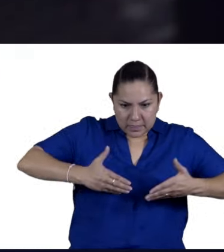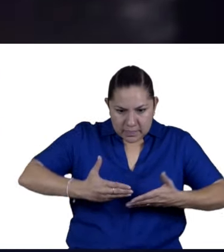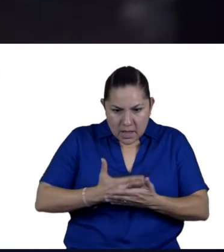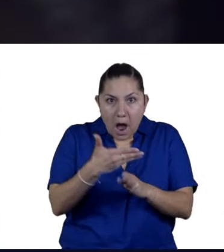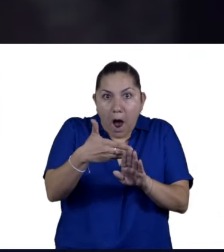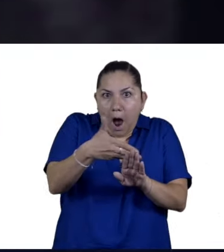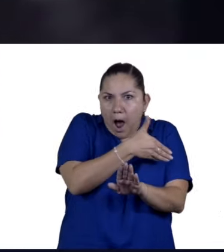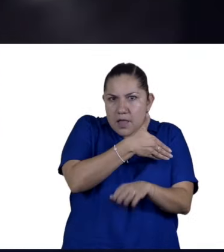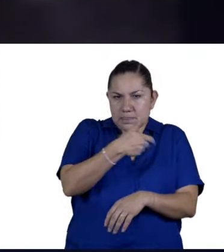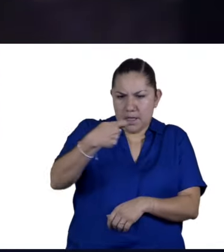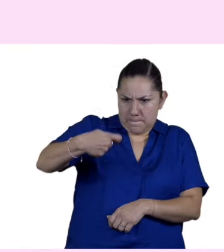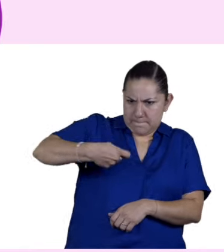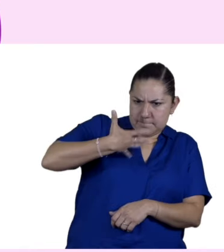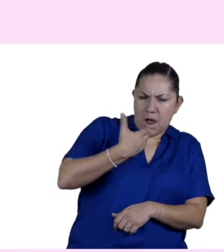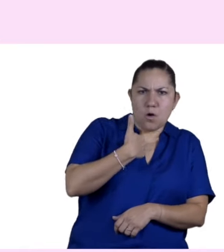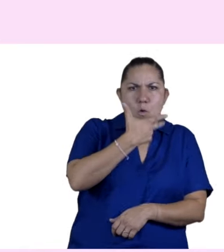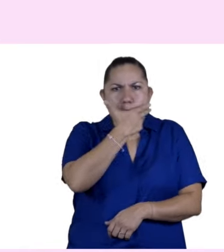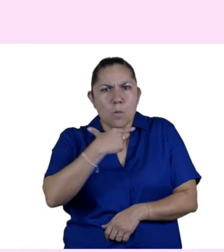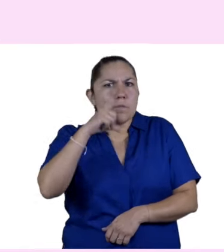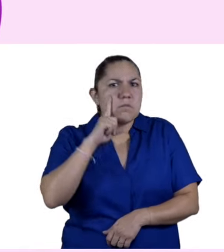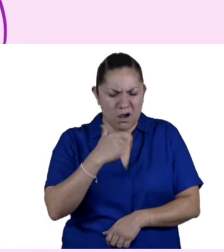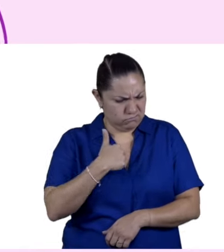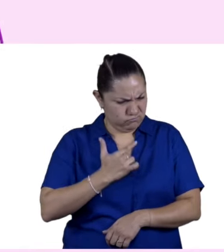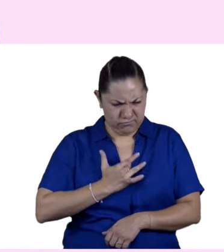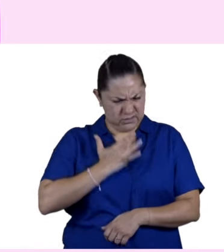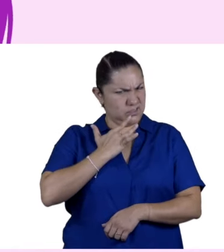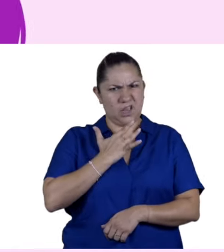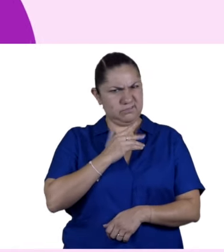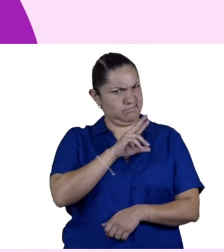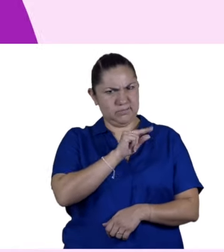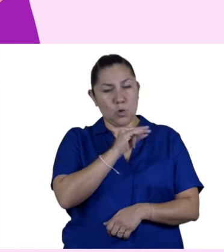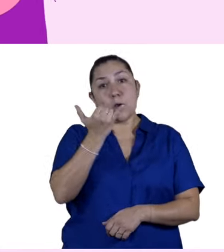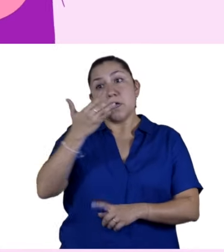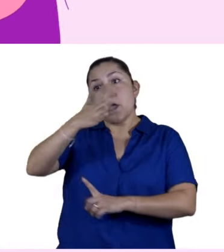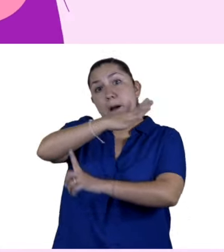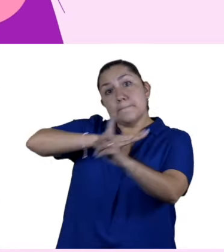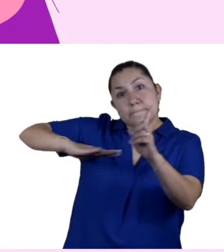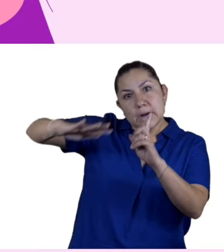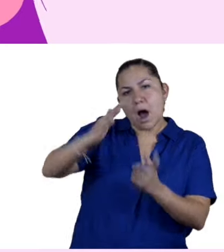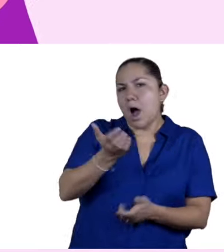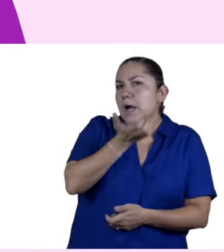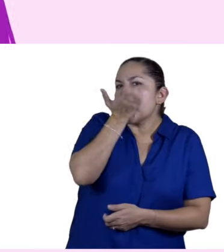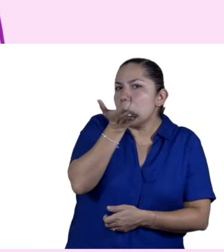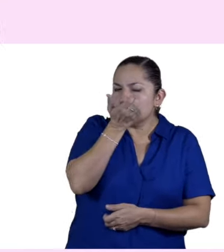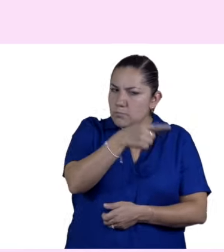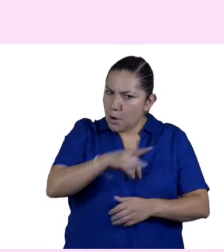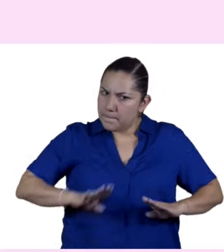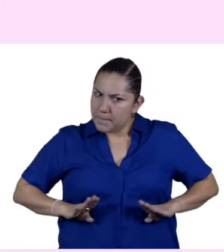sino que encierra también un cambio y una protesta dentro de las normas sociales establecidas.